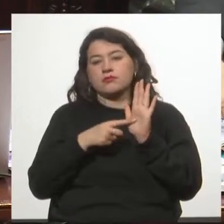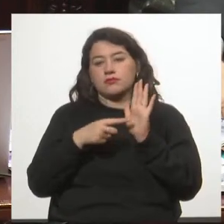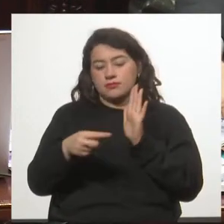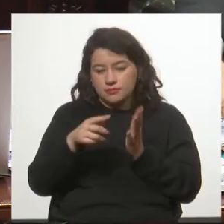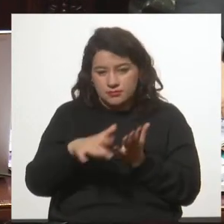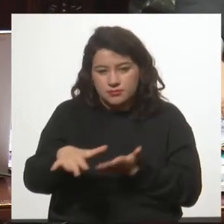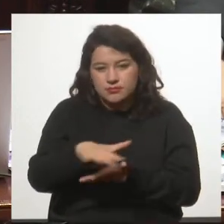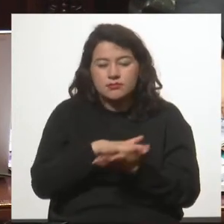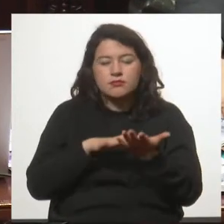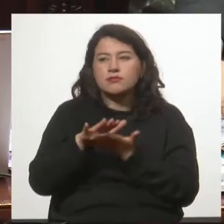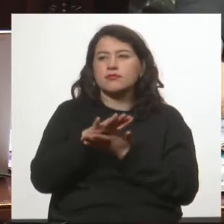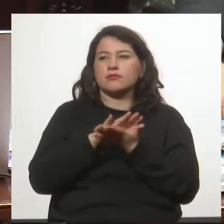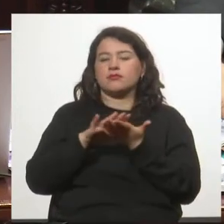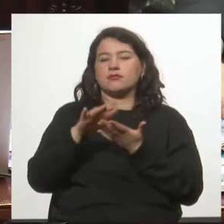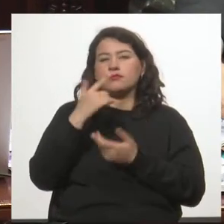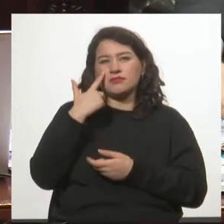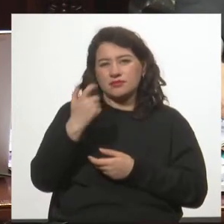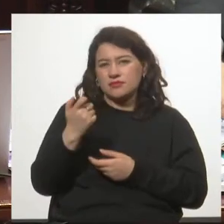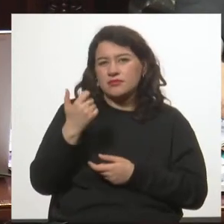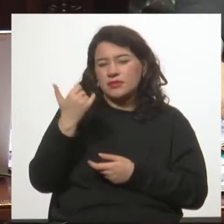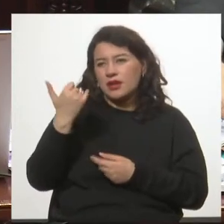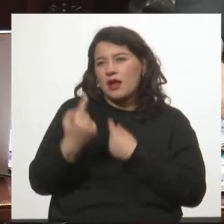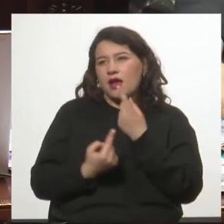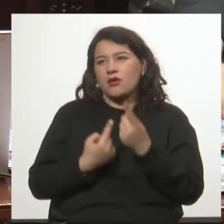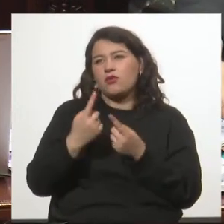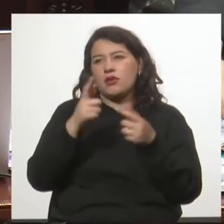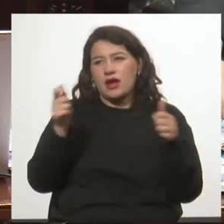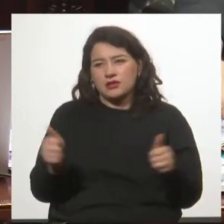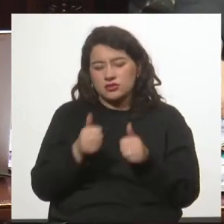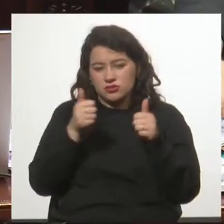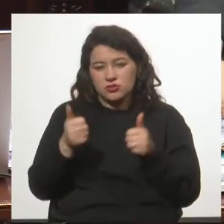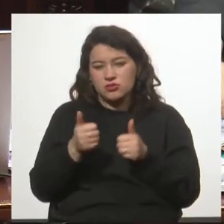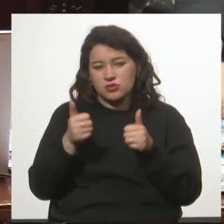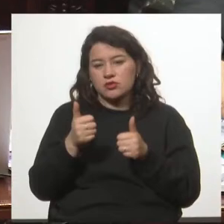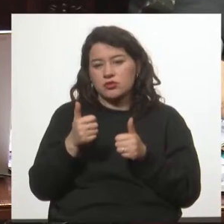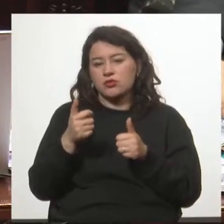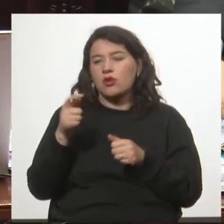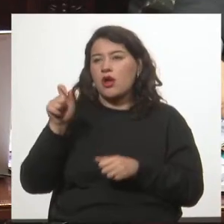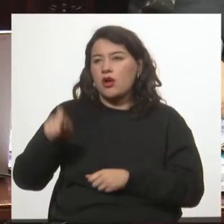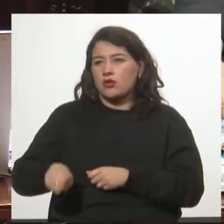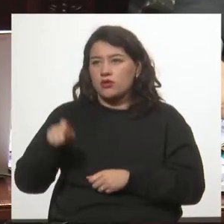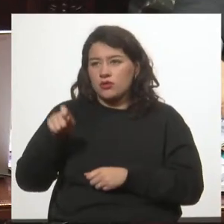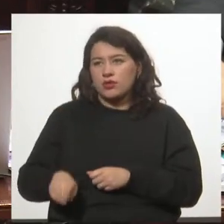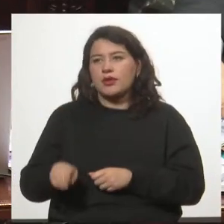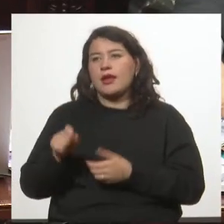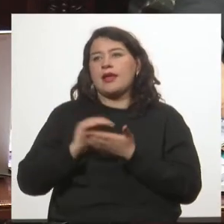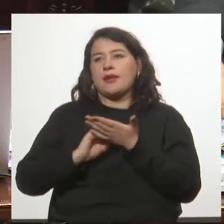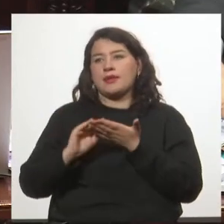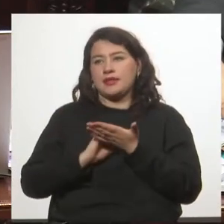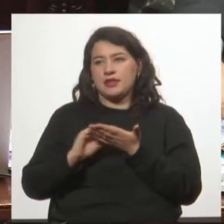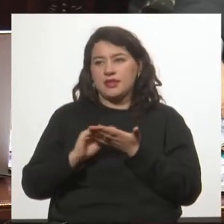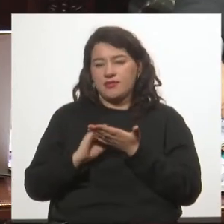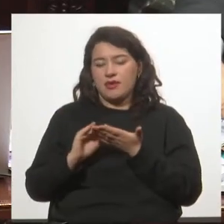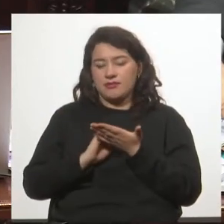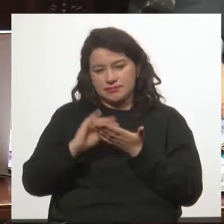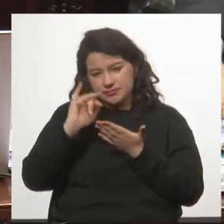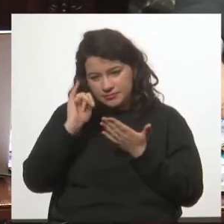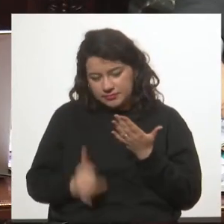concreto determinan la pertinencia del accionamiento ante la autoridad judicial y administrativa competente